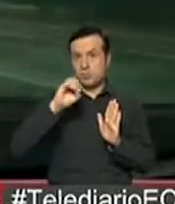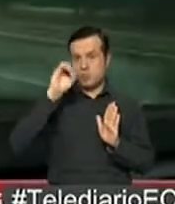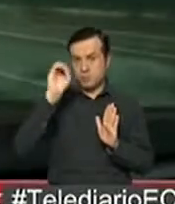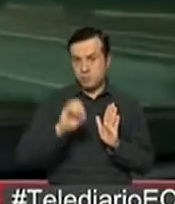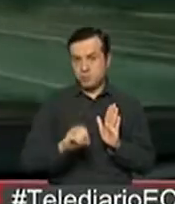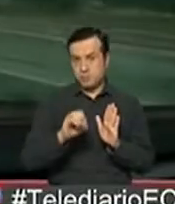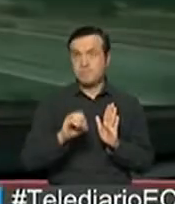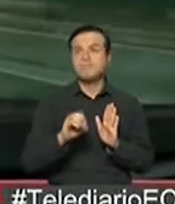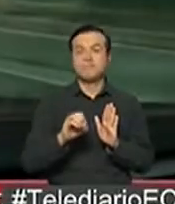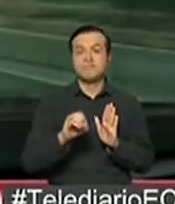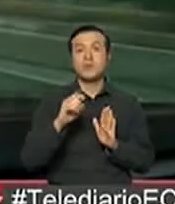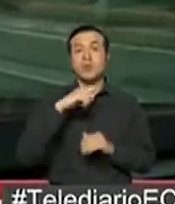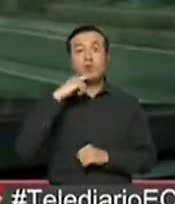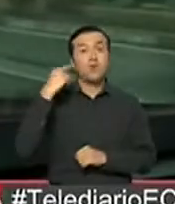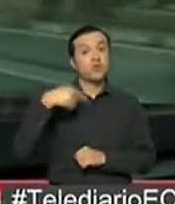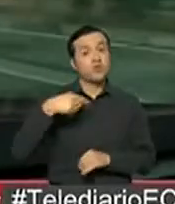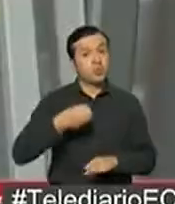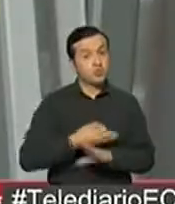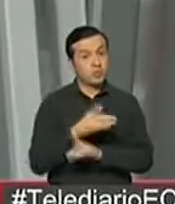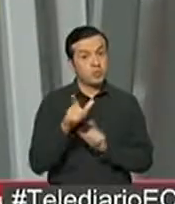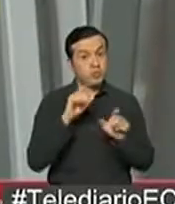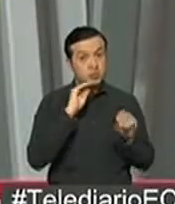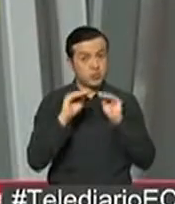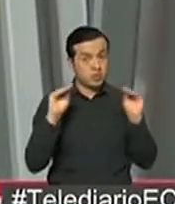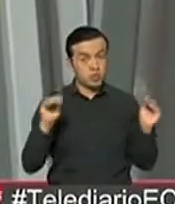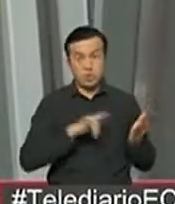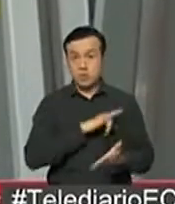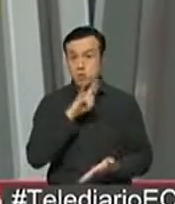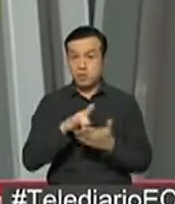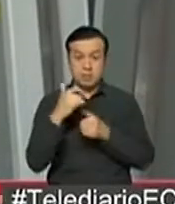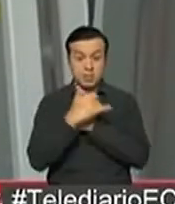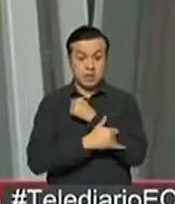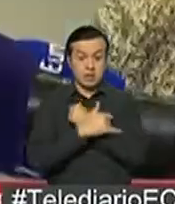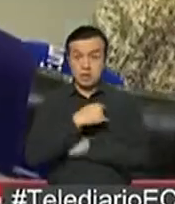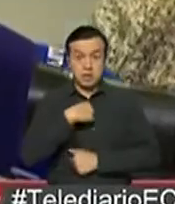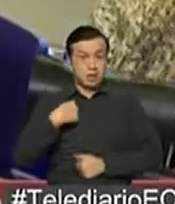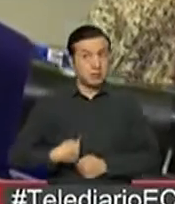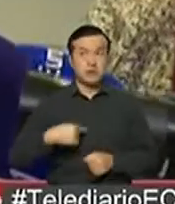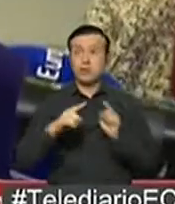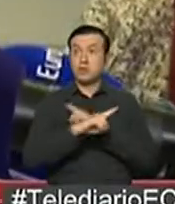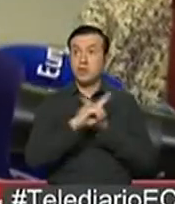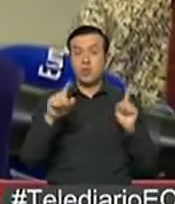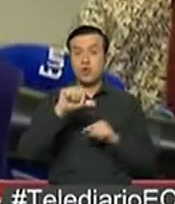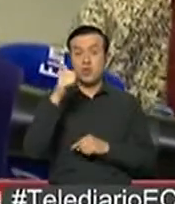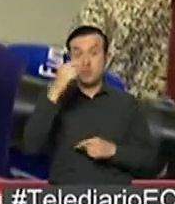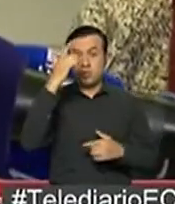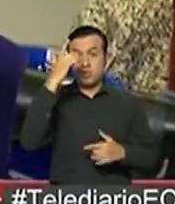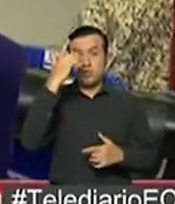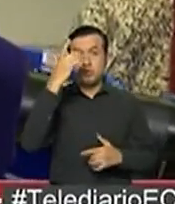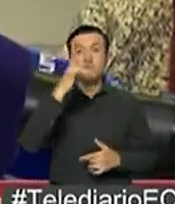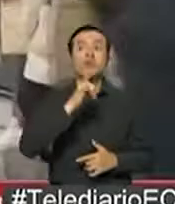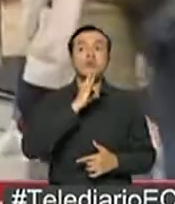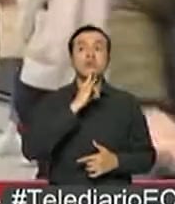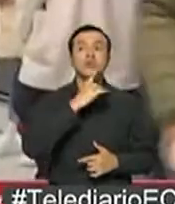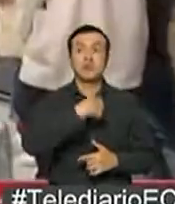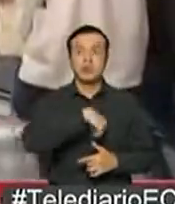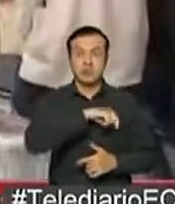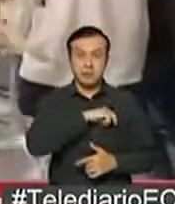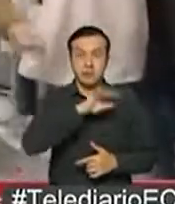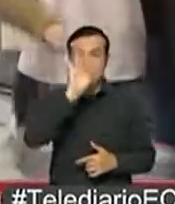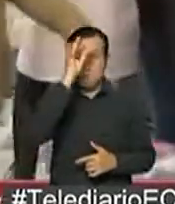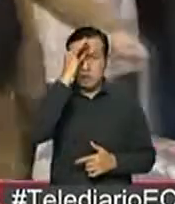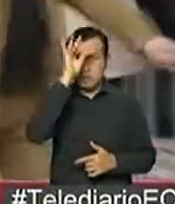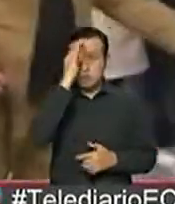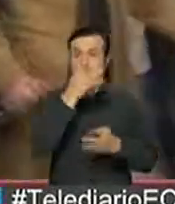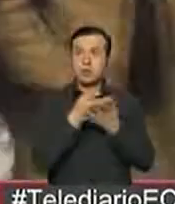mientras tanto rusia recomienda a sus ciudadanos no viajar al gigante asiático y otros países como eeuu españa francia y